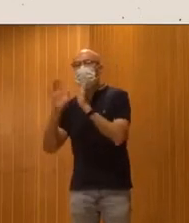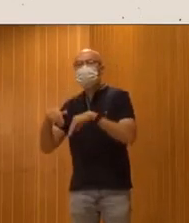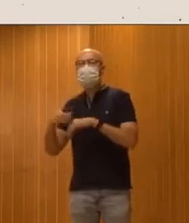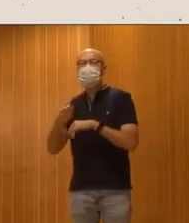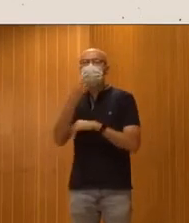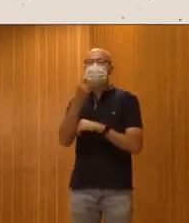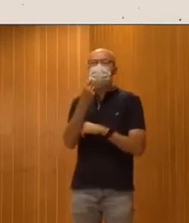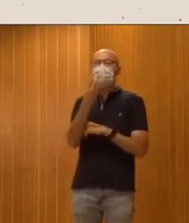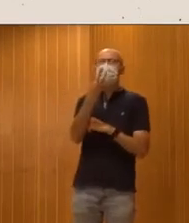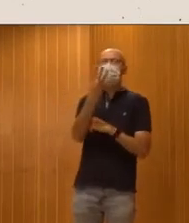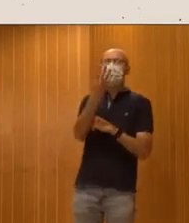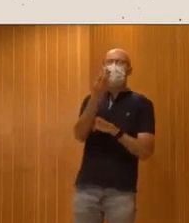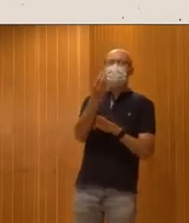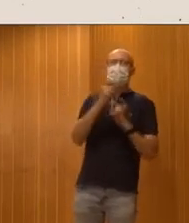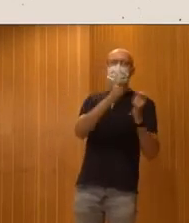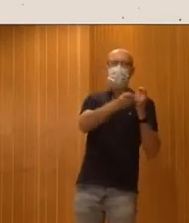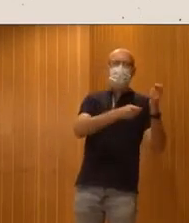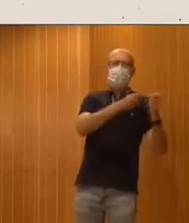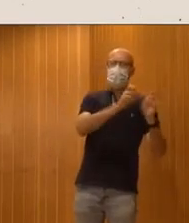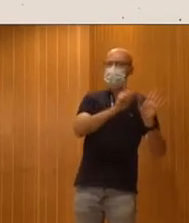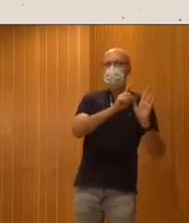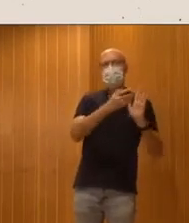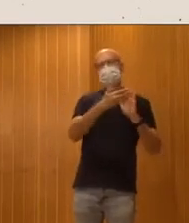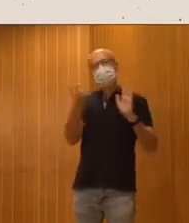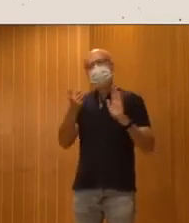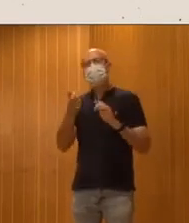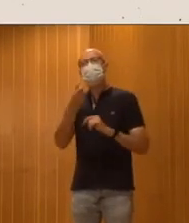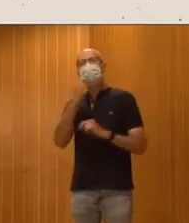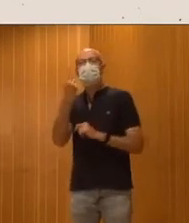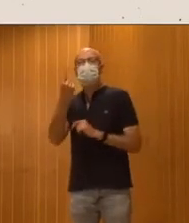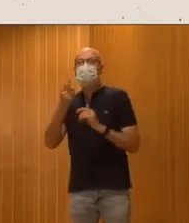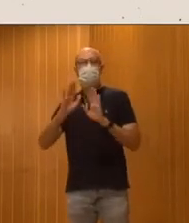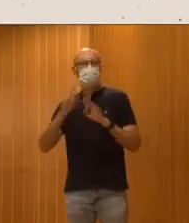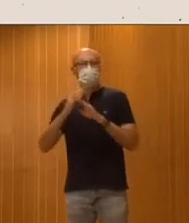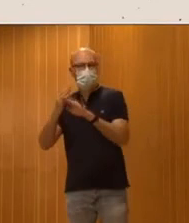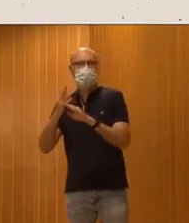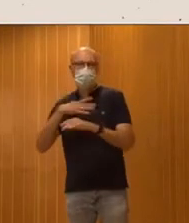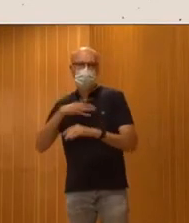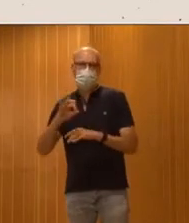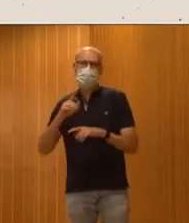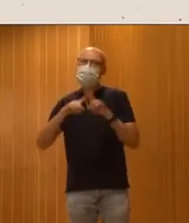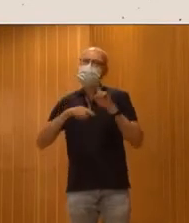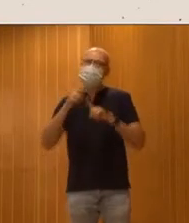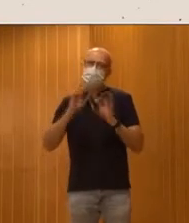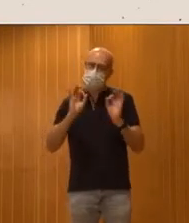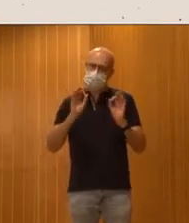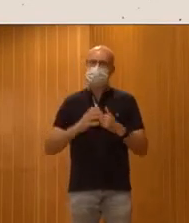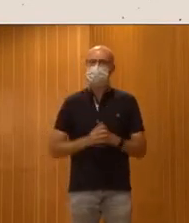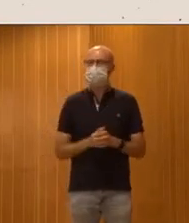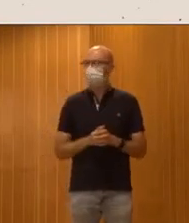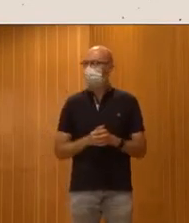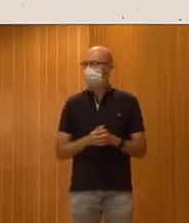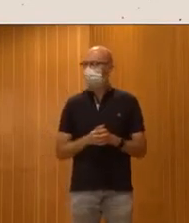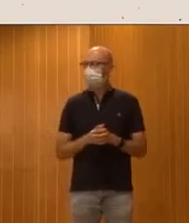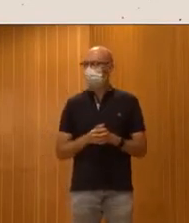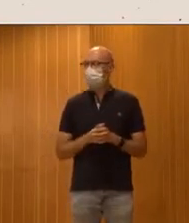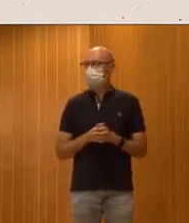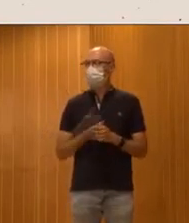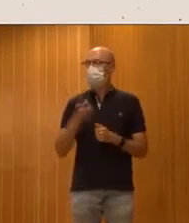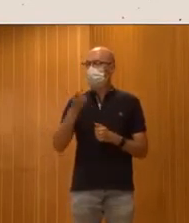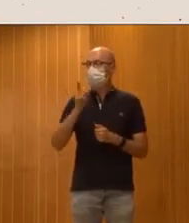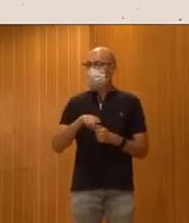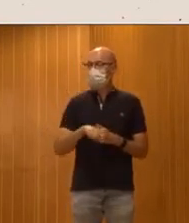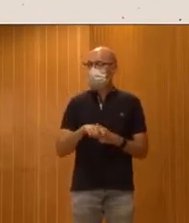fármaco. Entonces esto es un poco la manera en la que por dentro funcionan los criterios CROM. Ahora está también